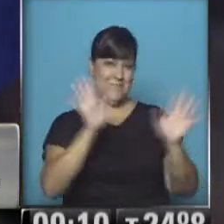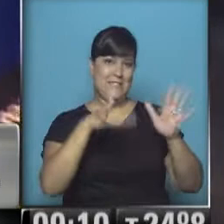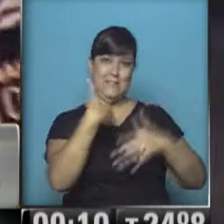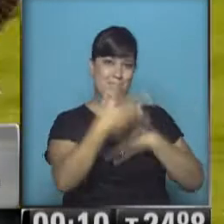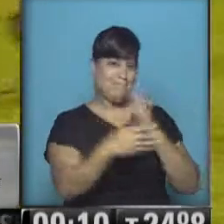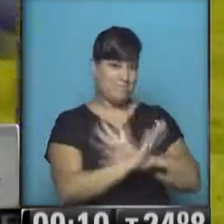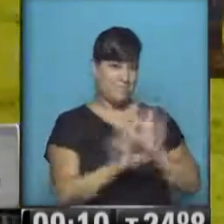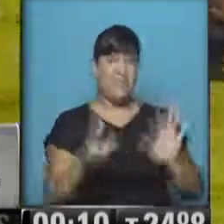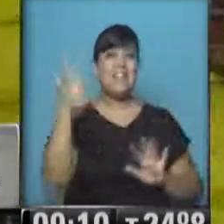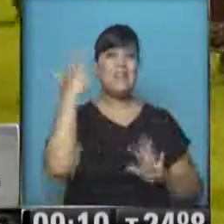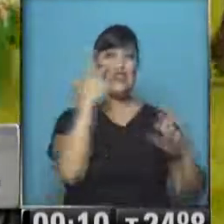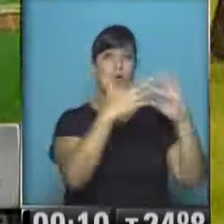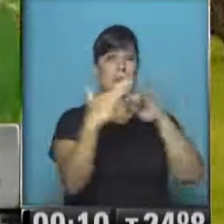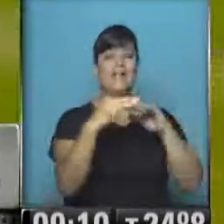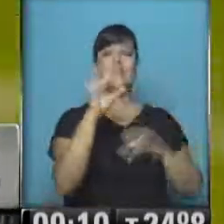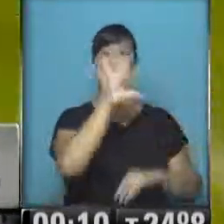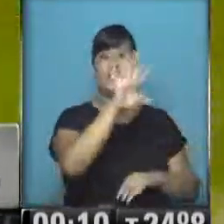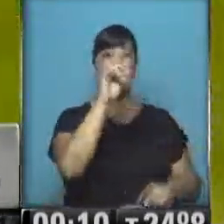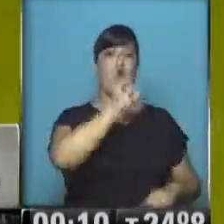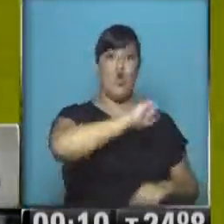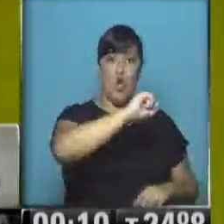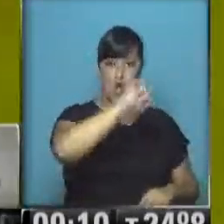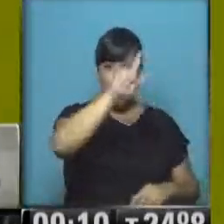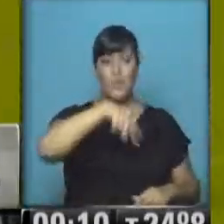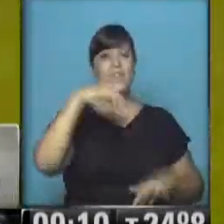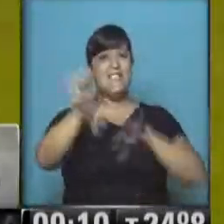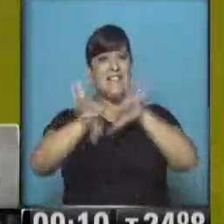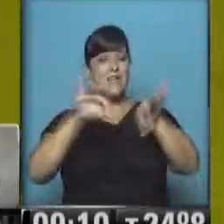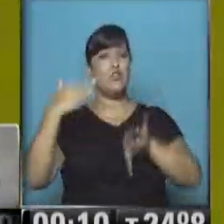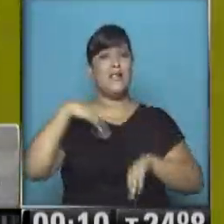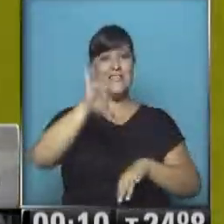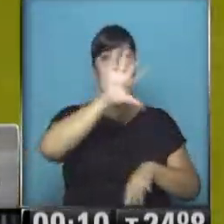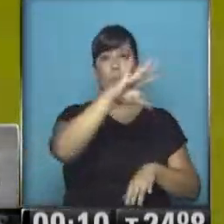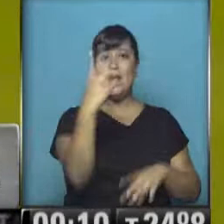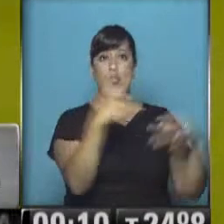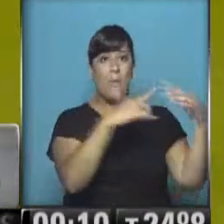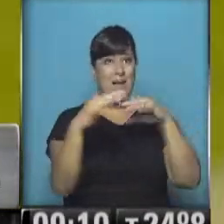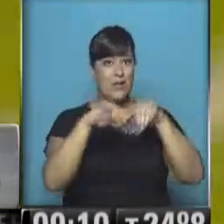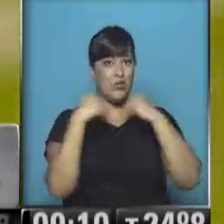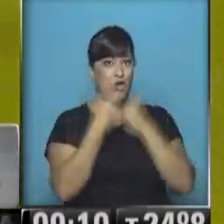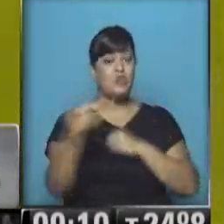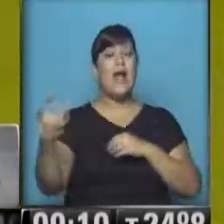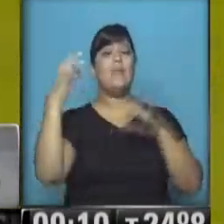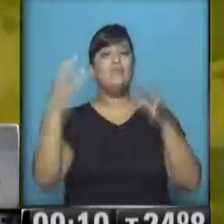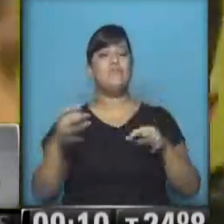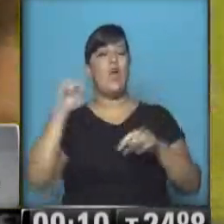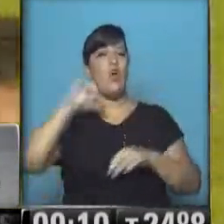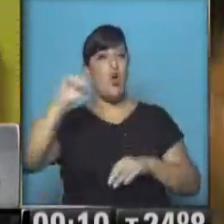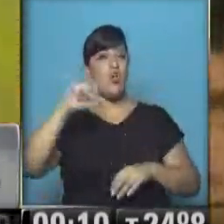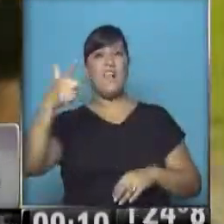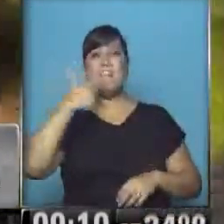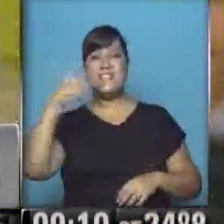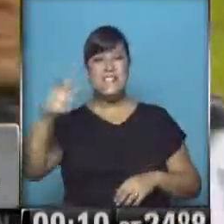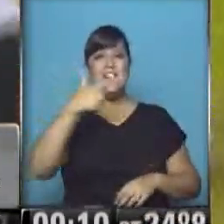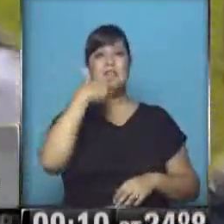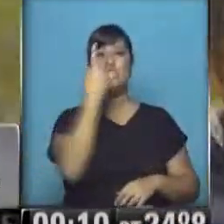18 partidos marcando cinco goles en la selección argentina 51 partidos marcando 17 goles en sub 20 y en